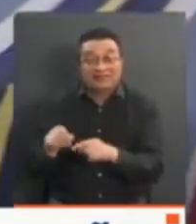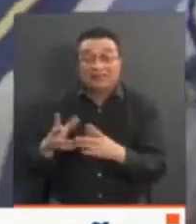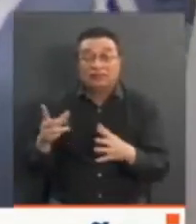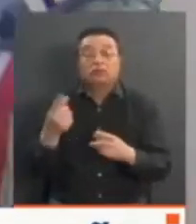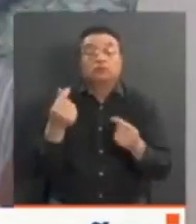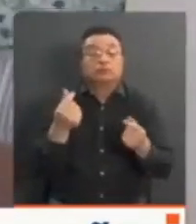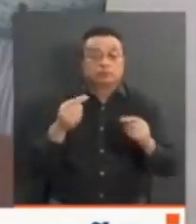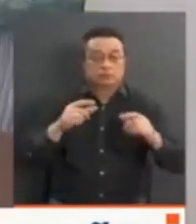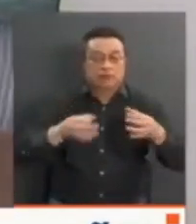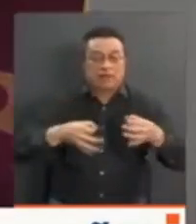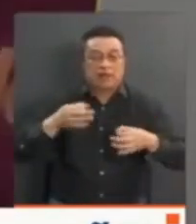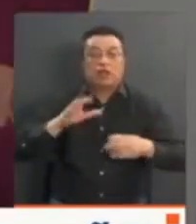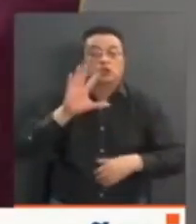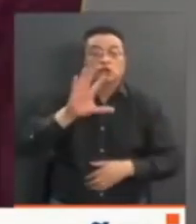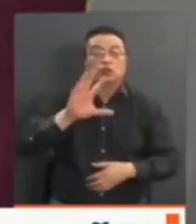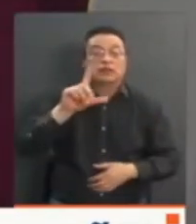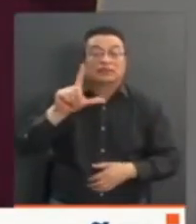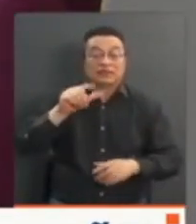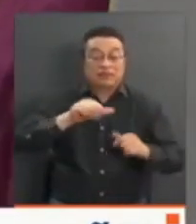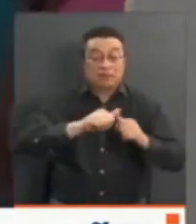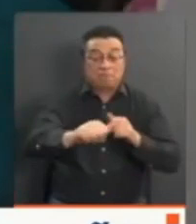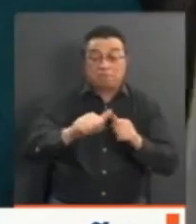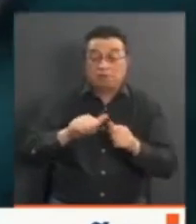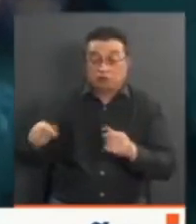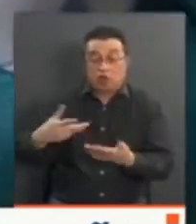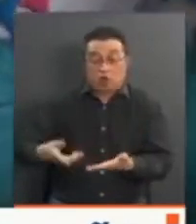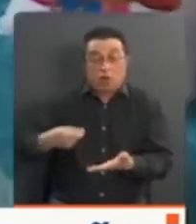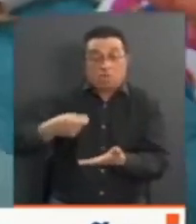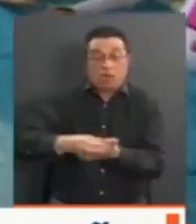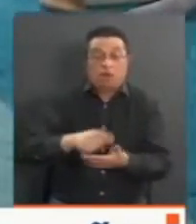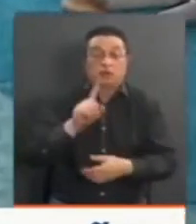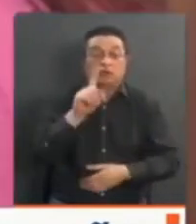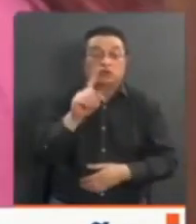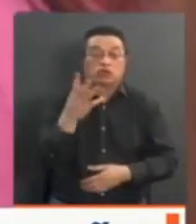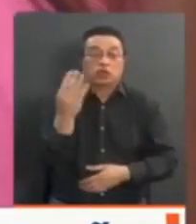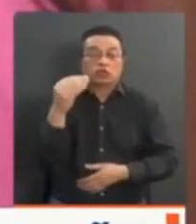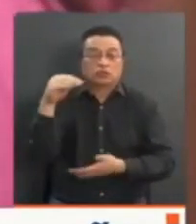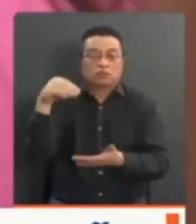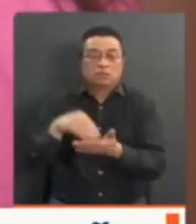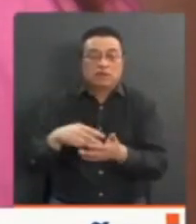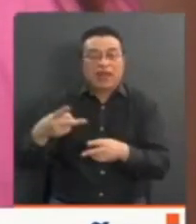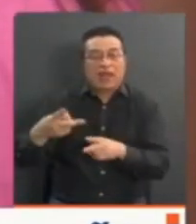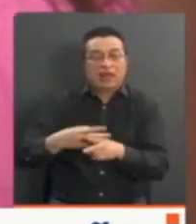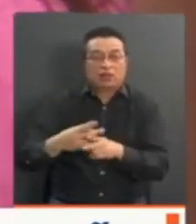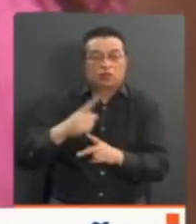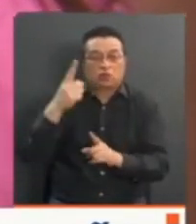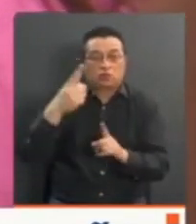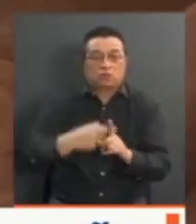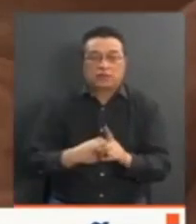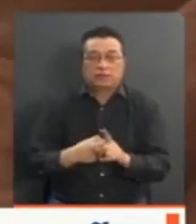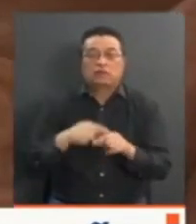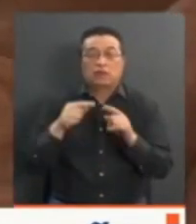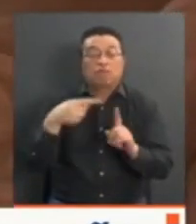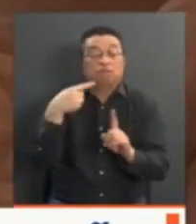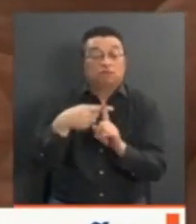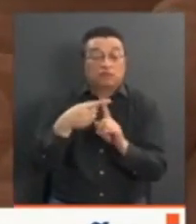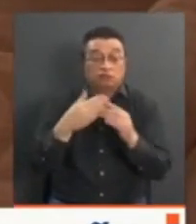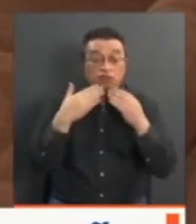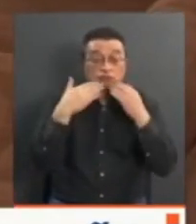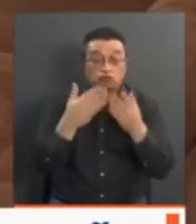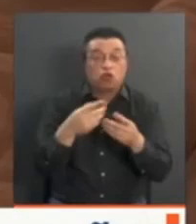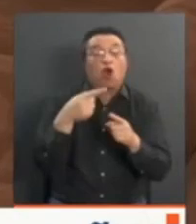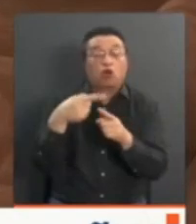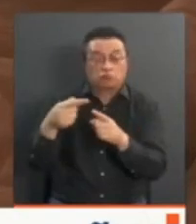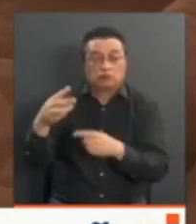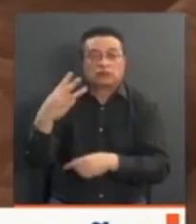precio. Por 57 metros cuadrados paga actualmente 114 mil pesos de arriendo al mes, un beneficio que reciben otras